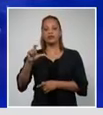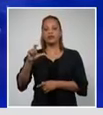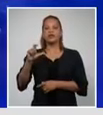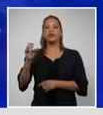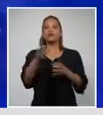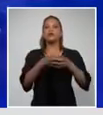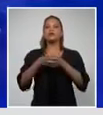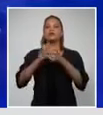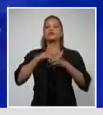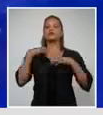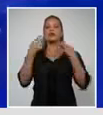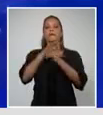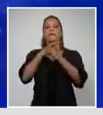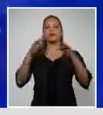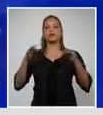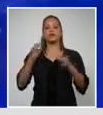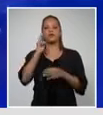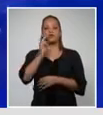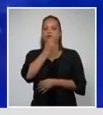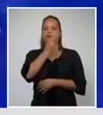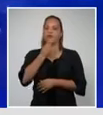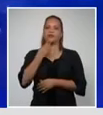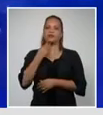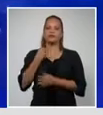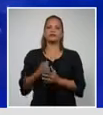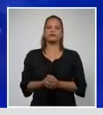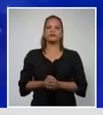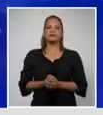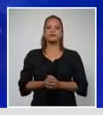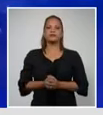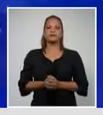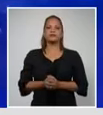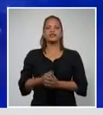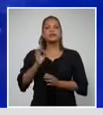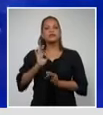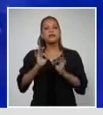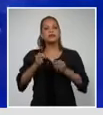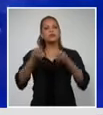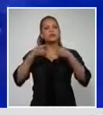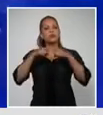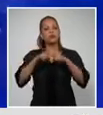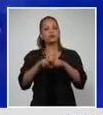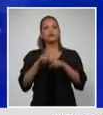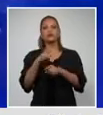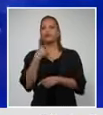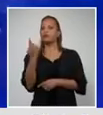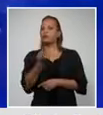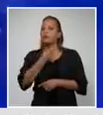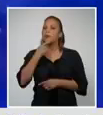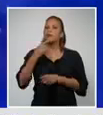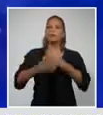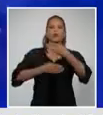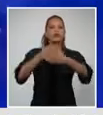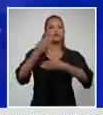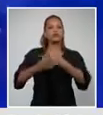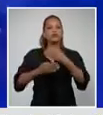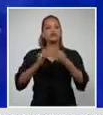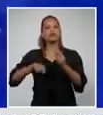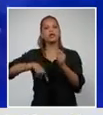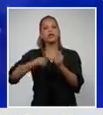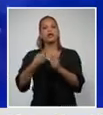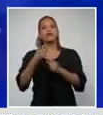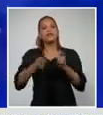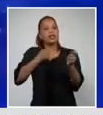Martí, que además nos han acompañado en todo este proceso de combate a la COVID. Hay que verlo.